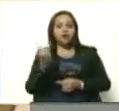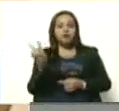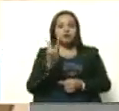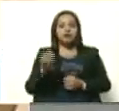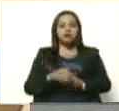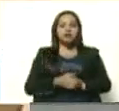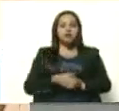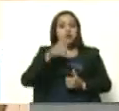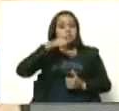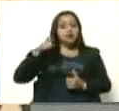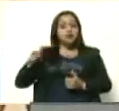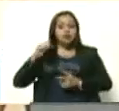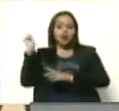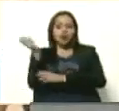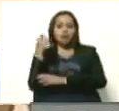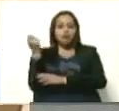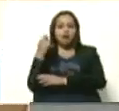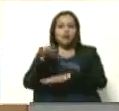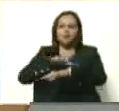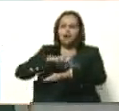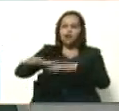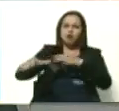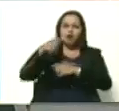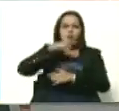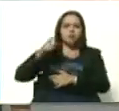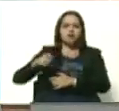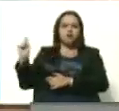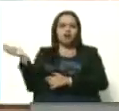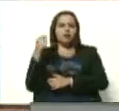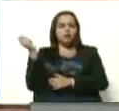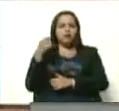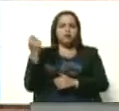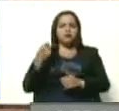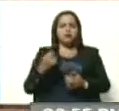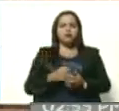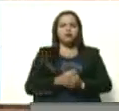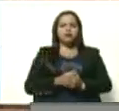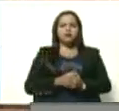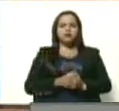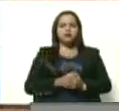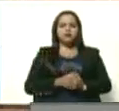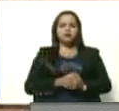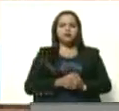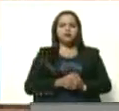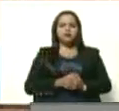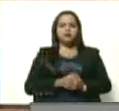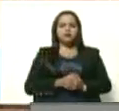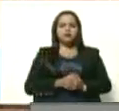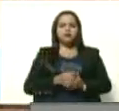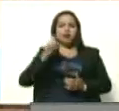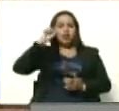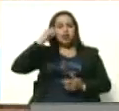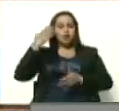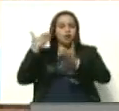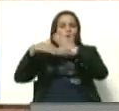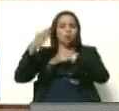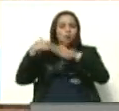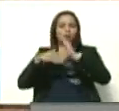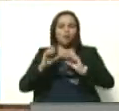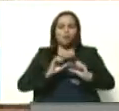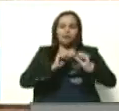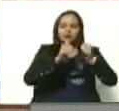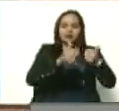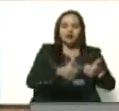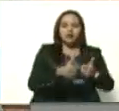el pueblo del estado Apure, por la mayoría del pueblo del estado Apure. Recordábamos cuando